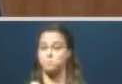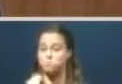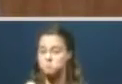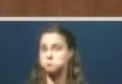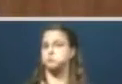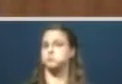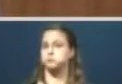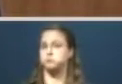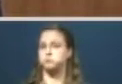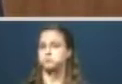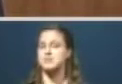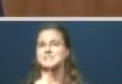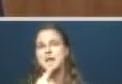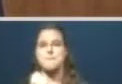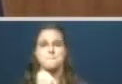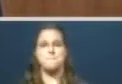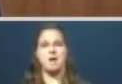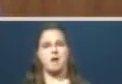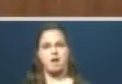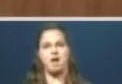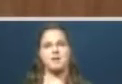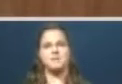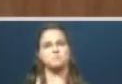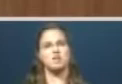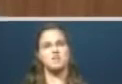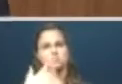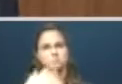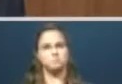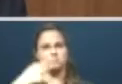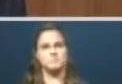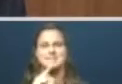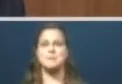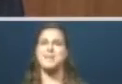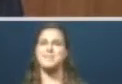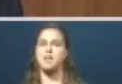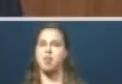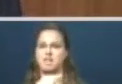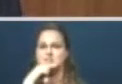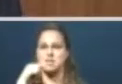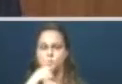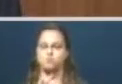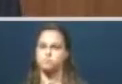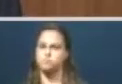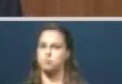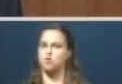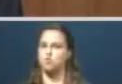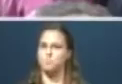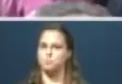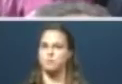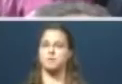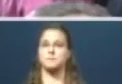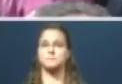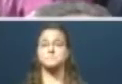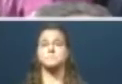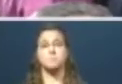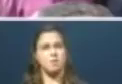también a nuestra marca comercializadora de garantía ya consolidada 'tierra de sabor' otra